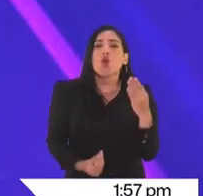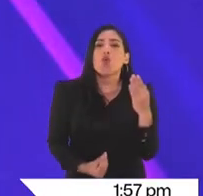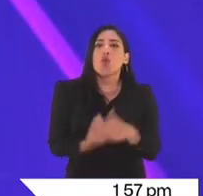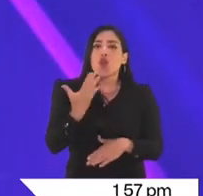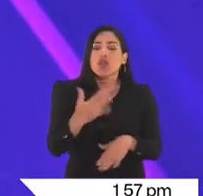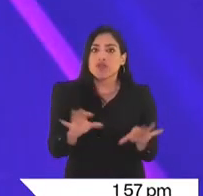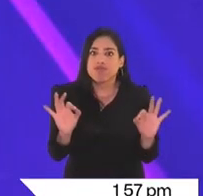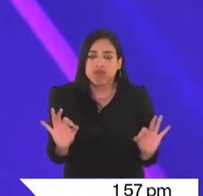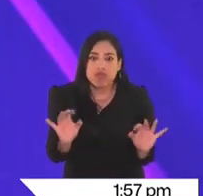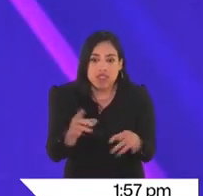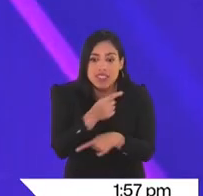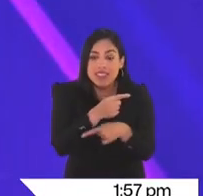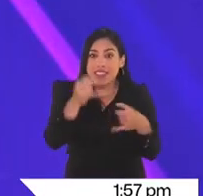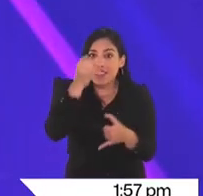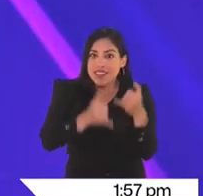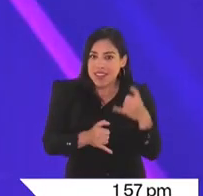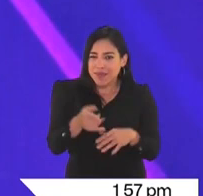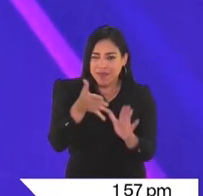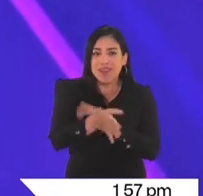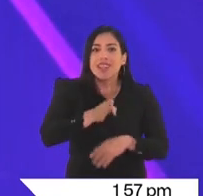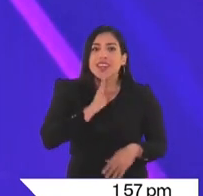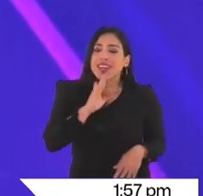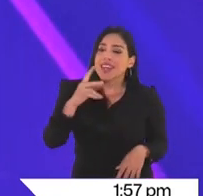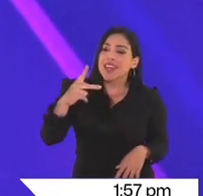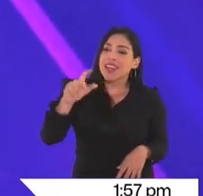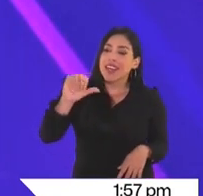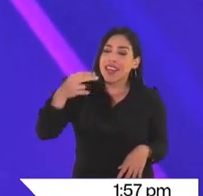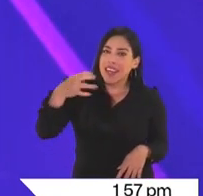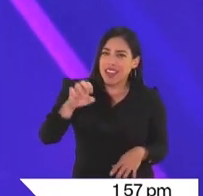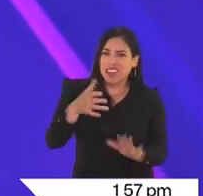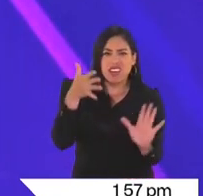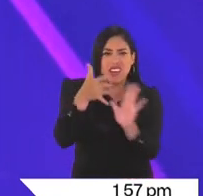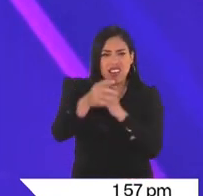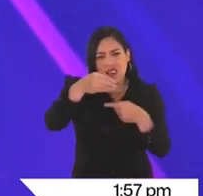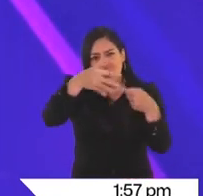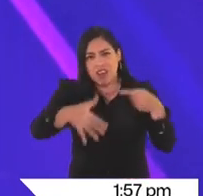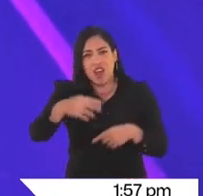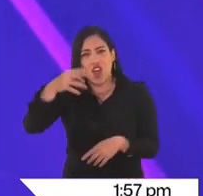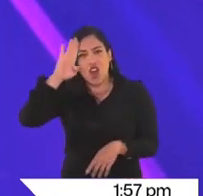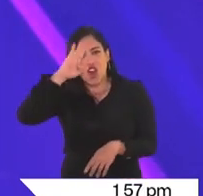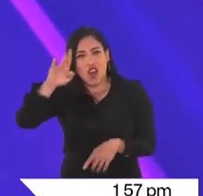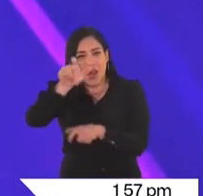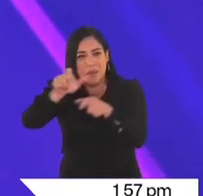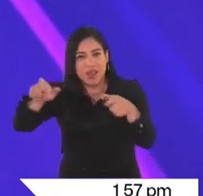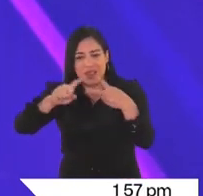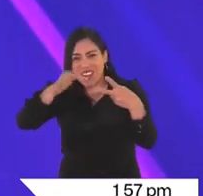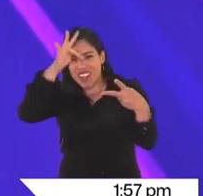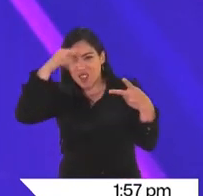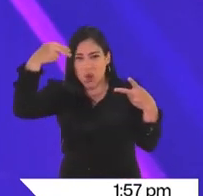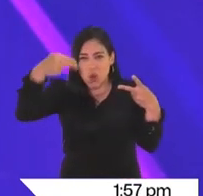porque están imperdibles este fin de semana. Por eso, mi compañera Kate Zuluaga nos cuenta qué veremos en Hola Gente, Historia Clínica y muchas más.